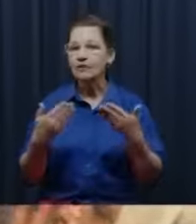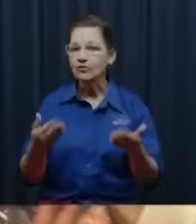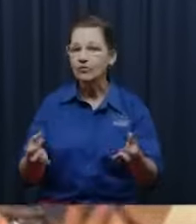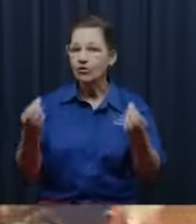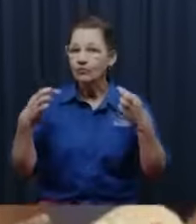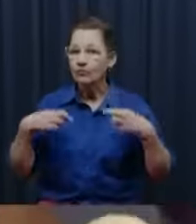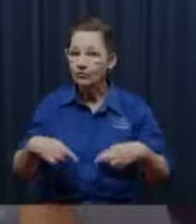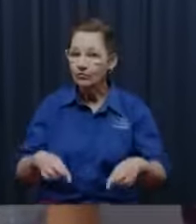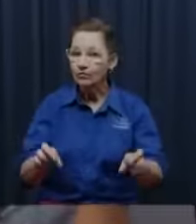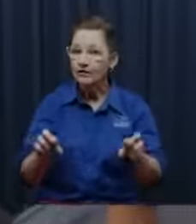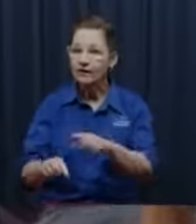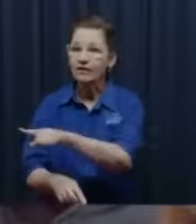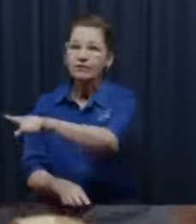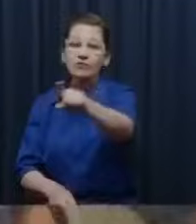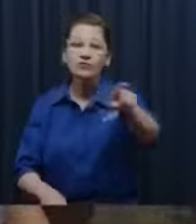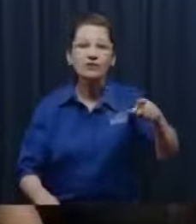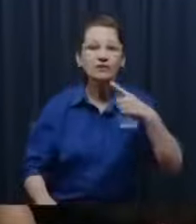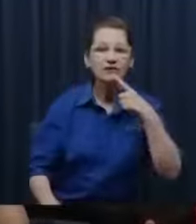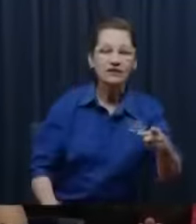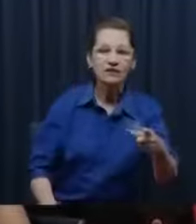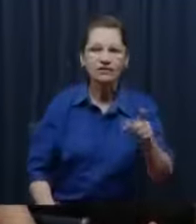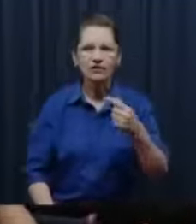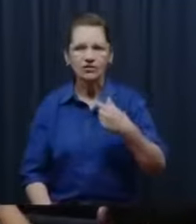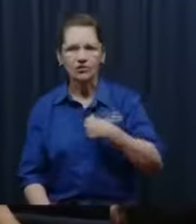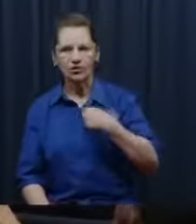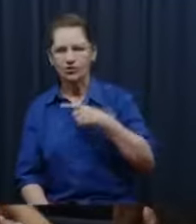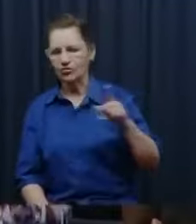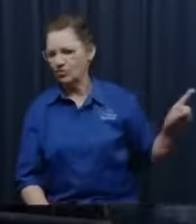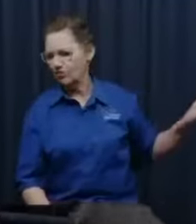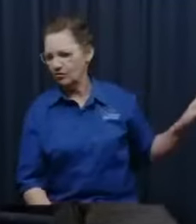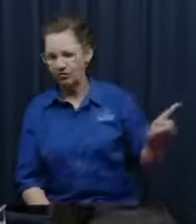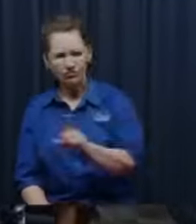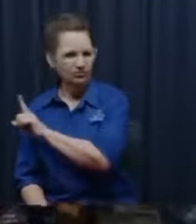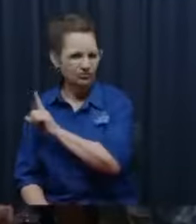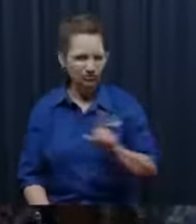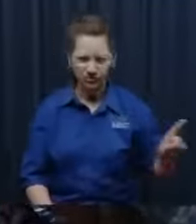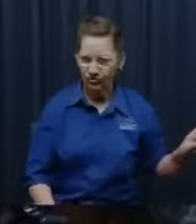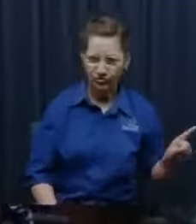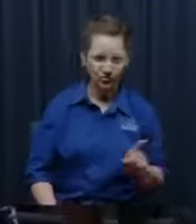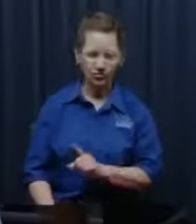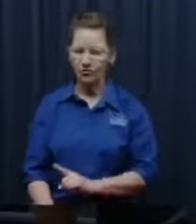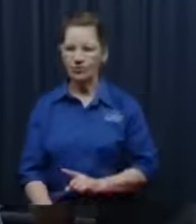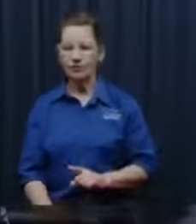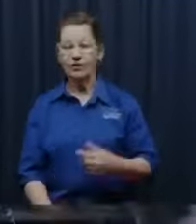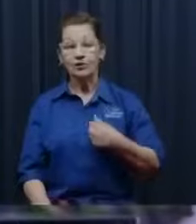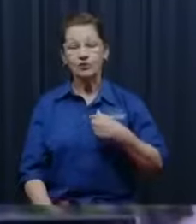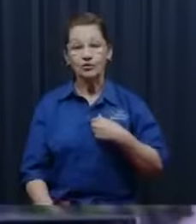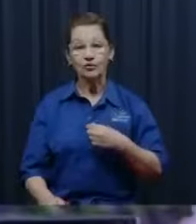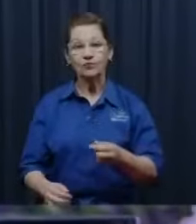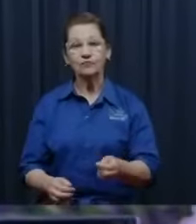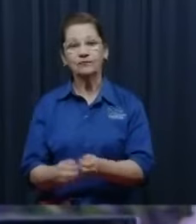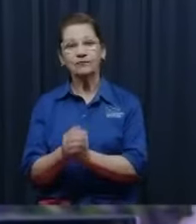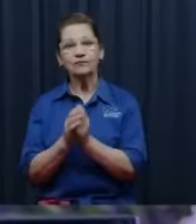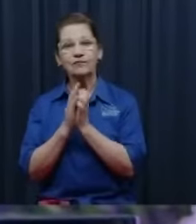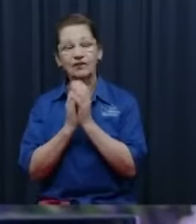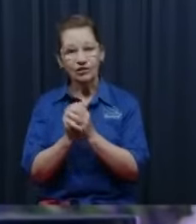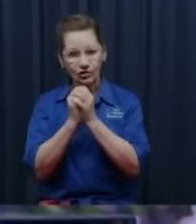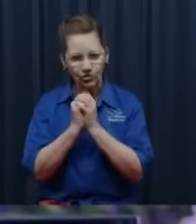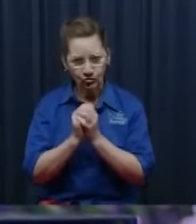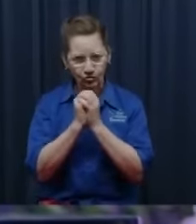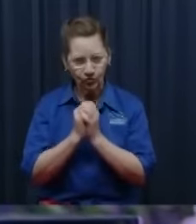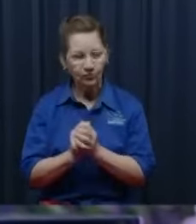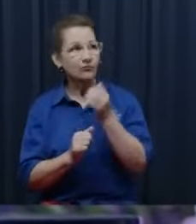tampoco no me representa ese voto a mí no me representa yo estoy a favor de Israel